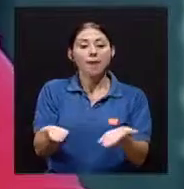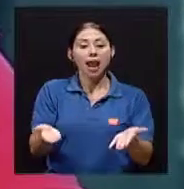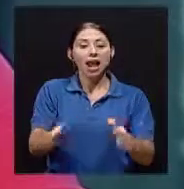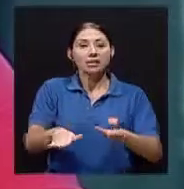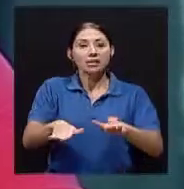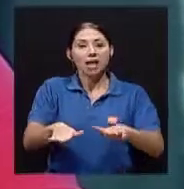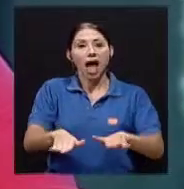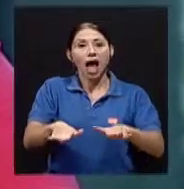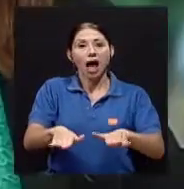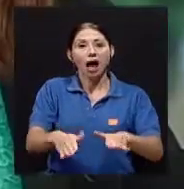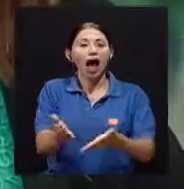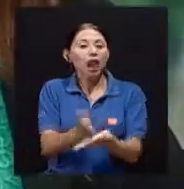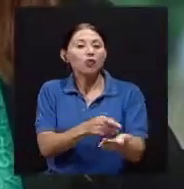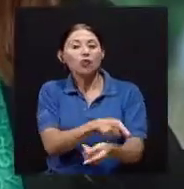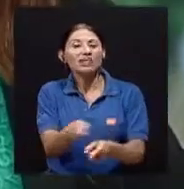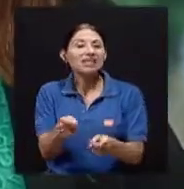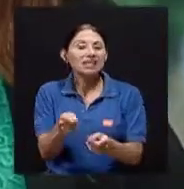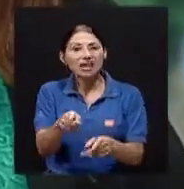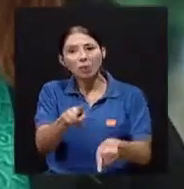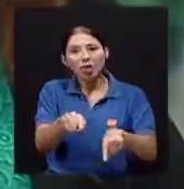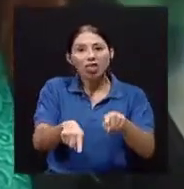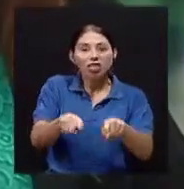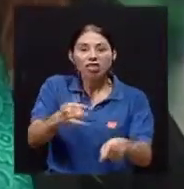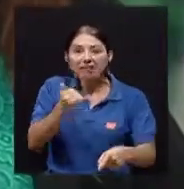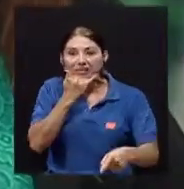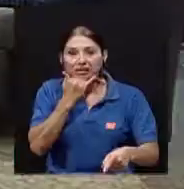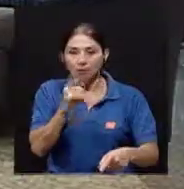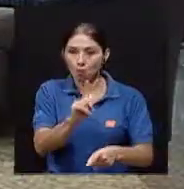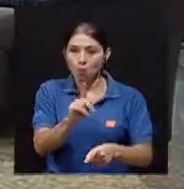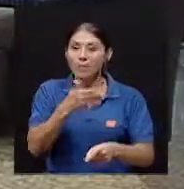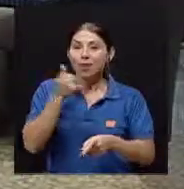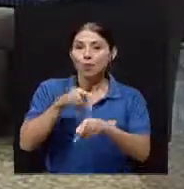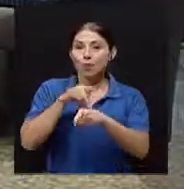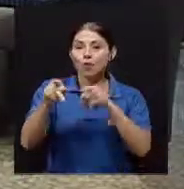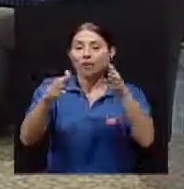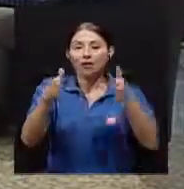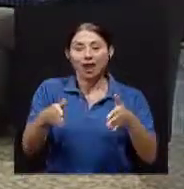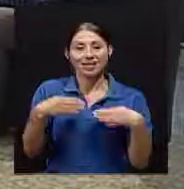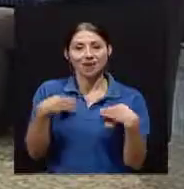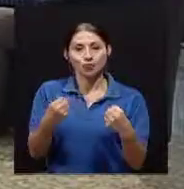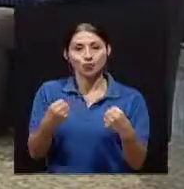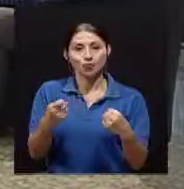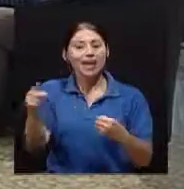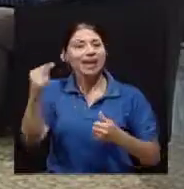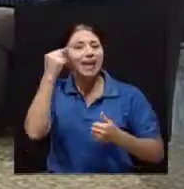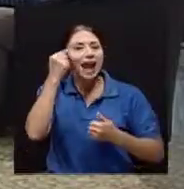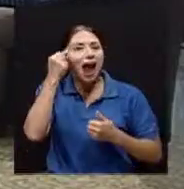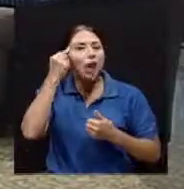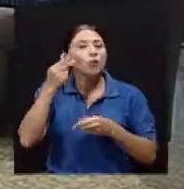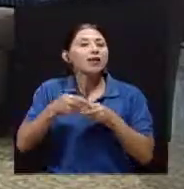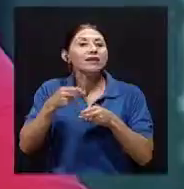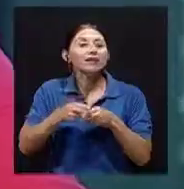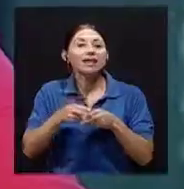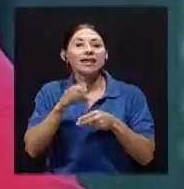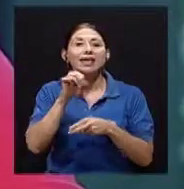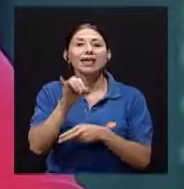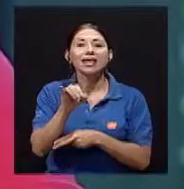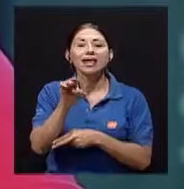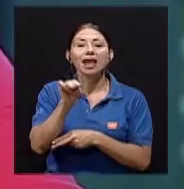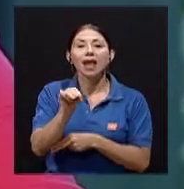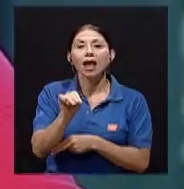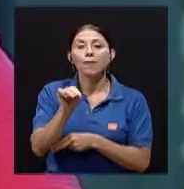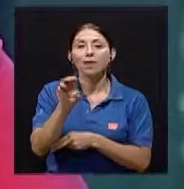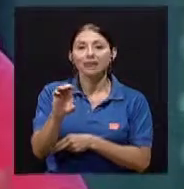que tienen mucho de más o mucho de menos, ¿verdad? Que sea un profesional en salud que le calcule a uno lo que le llamamos nosotros el índice de masa corporal. Pero